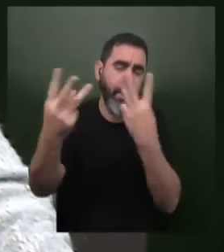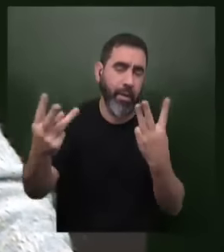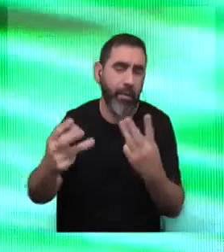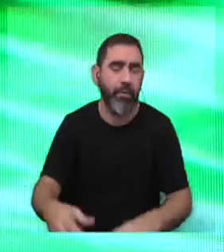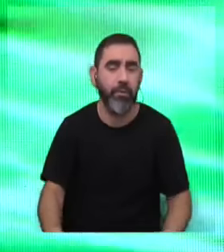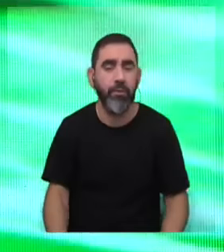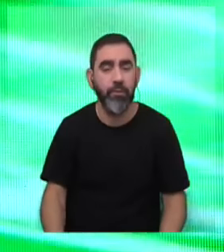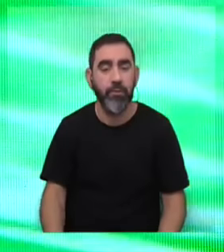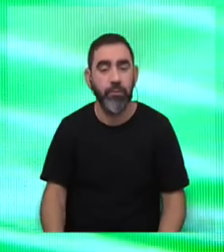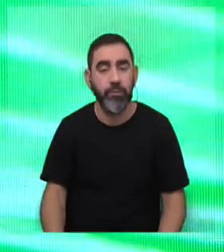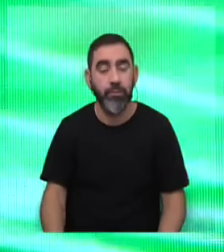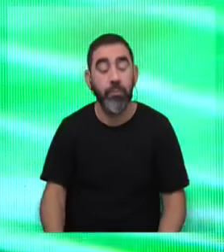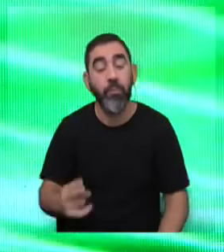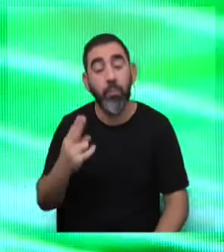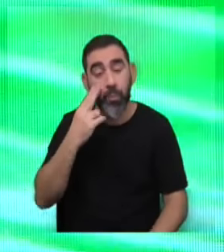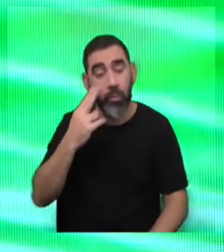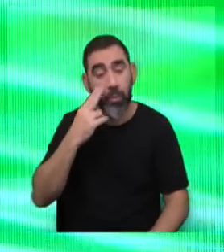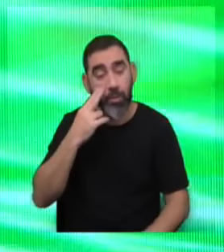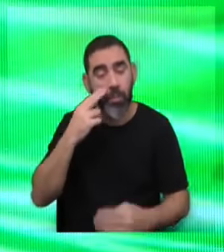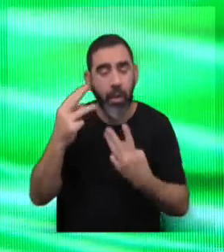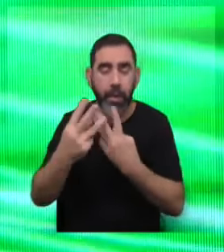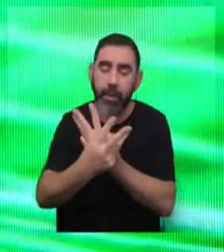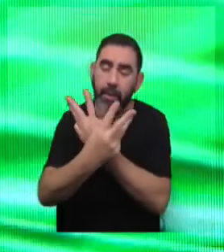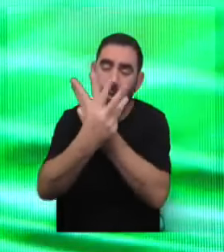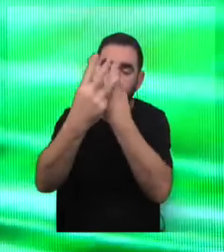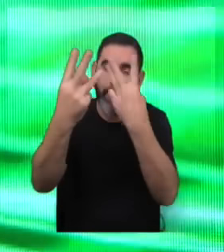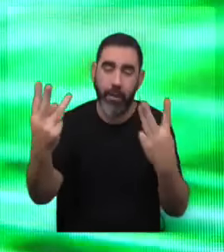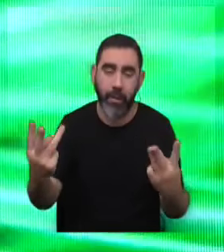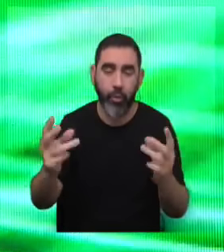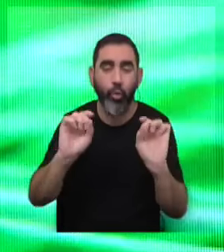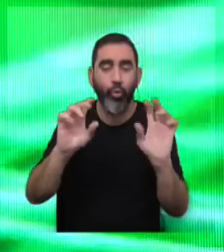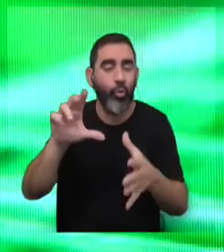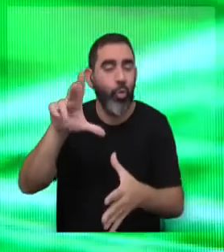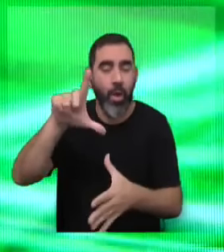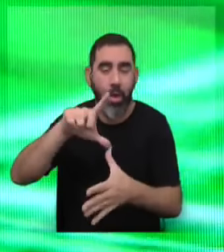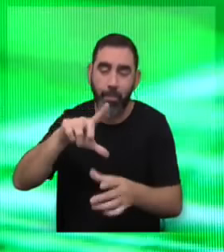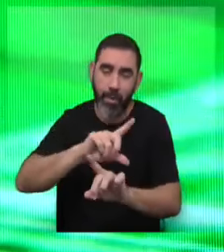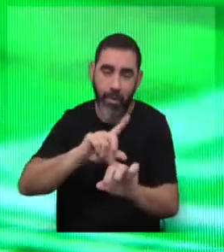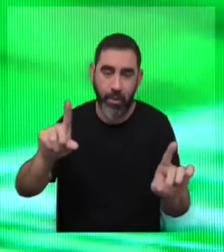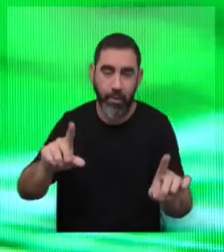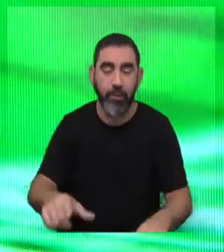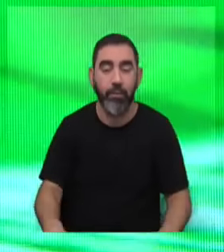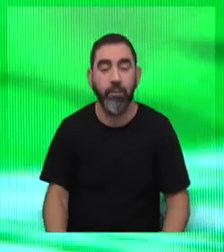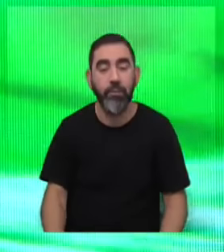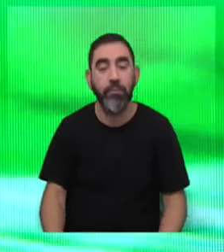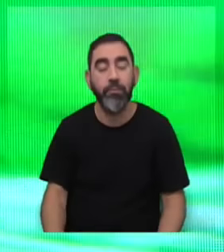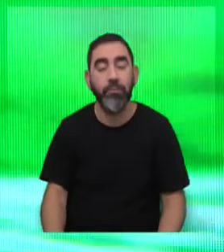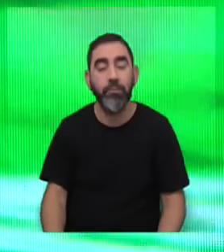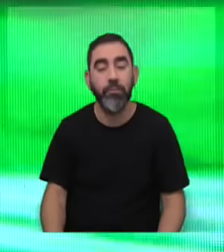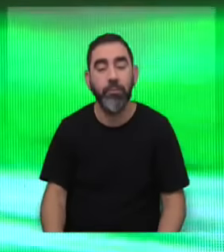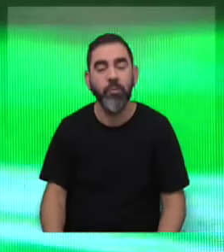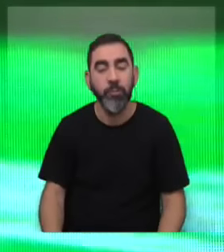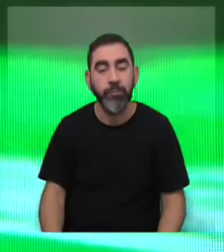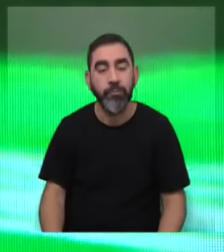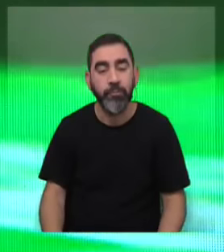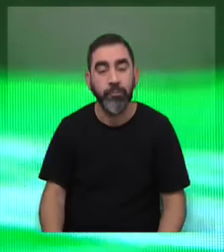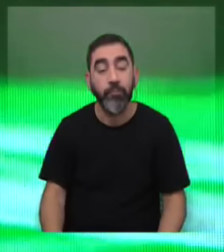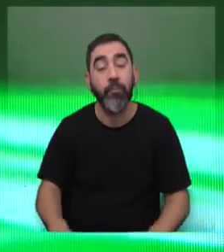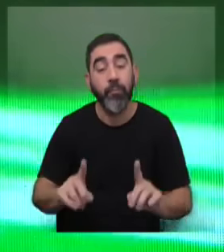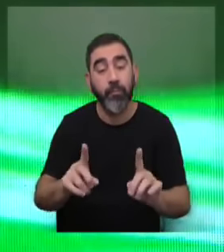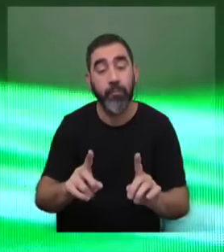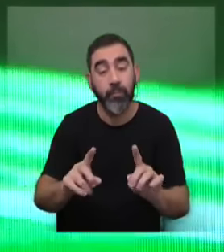occidentales es un problema mucho más generalizado que que en América Latina pero también guardar la proporción